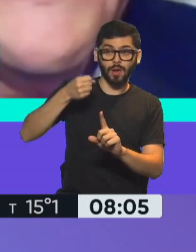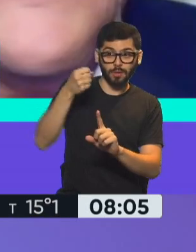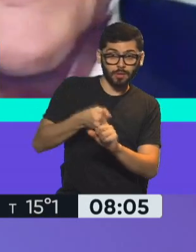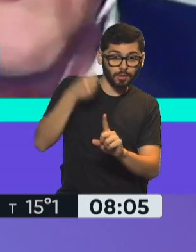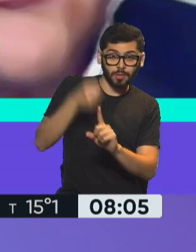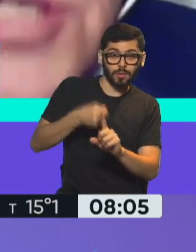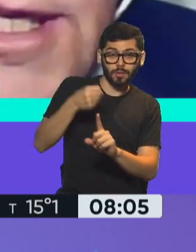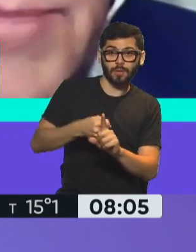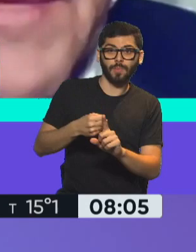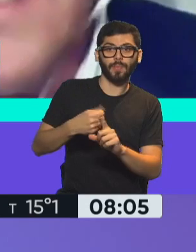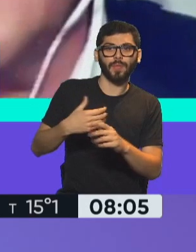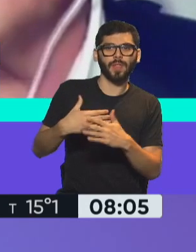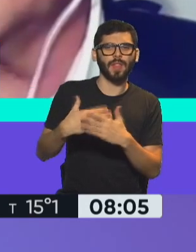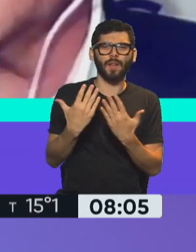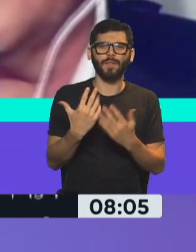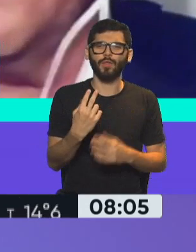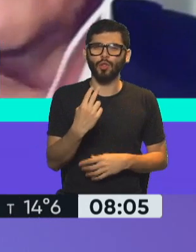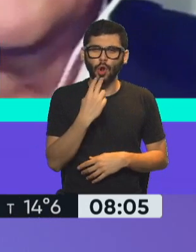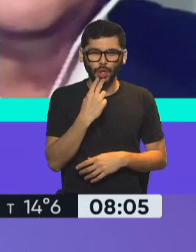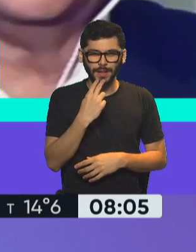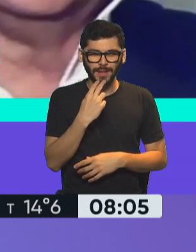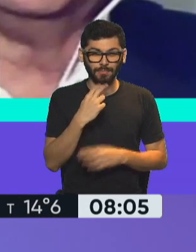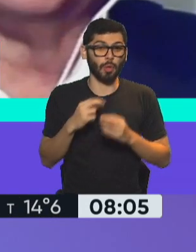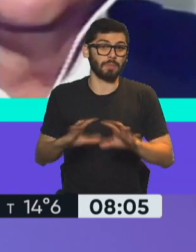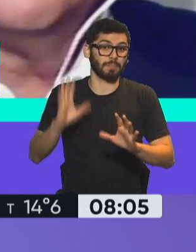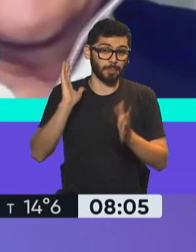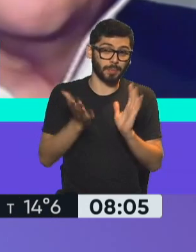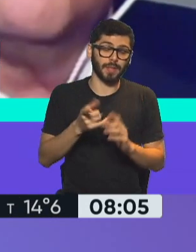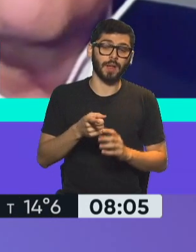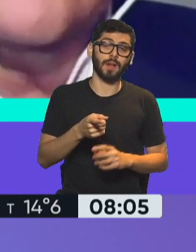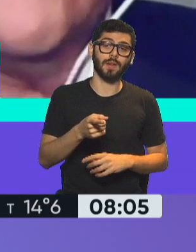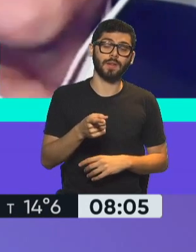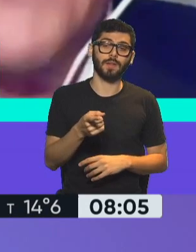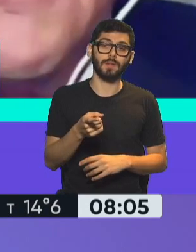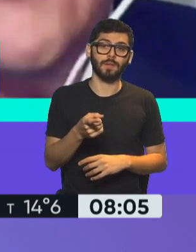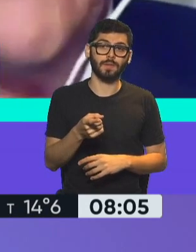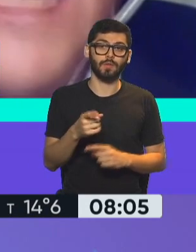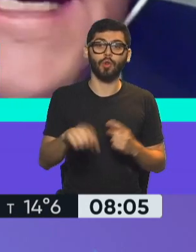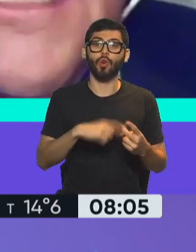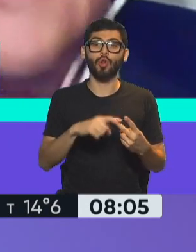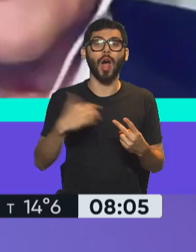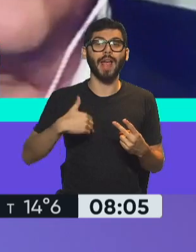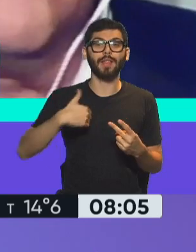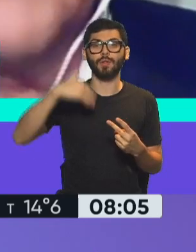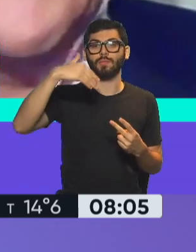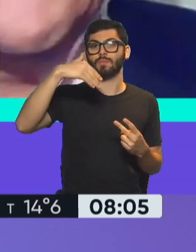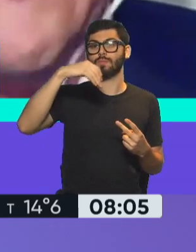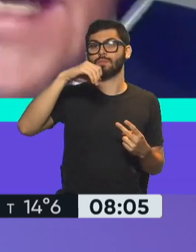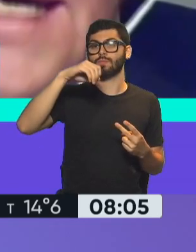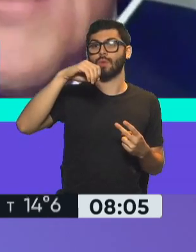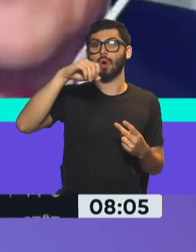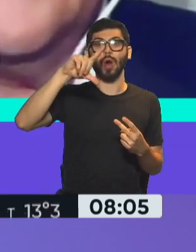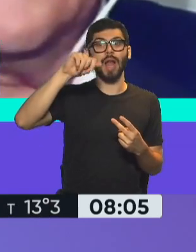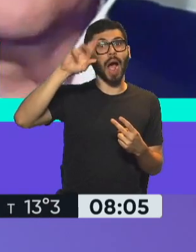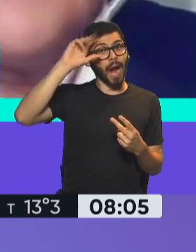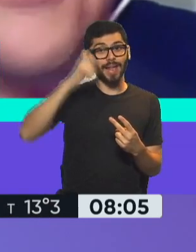ese día 11, del primer día de la represión. Hay otro argentino, Molares, que tuvo una herida de